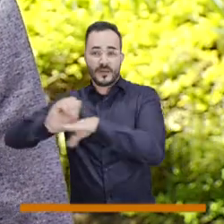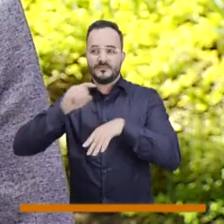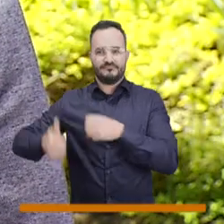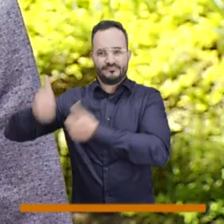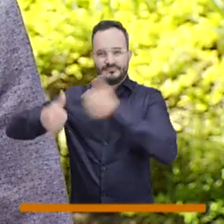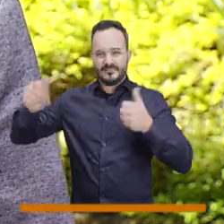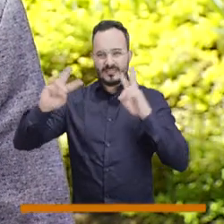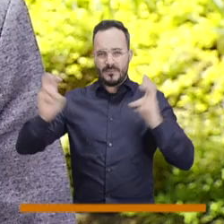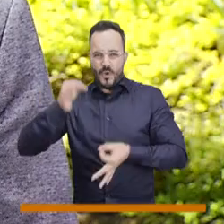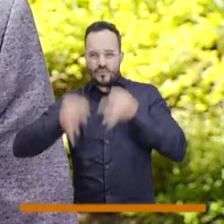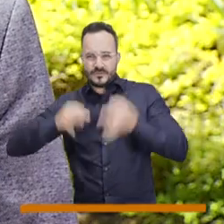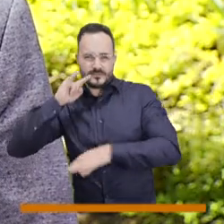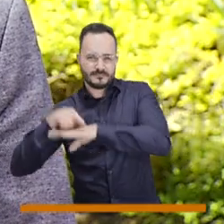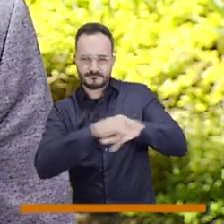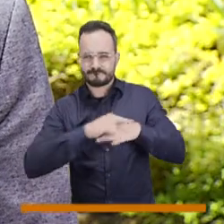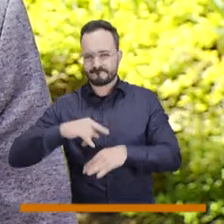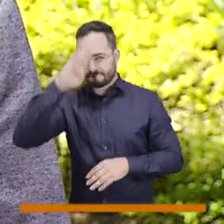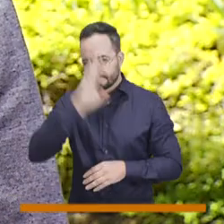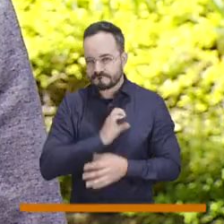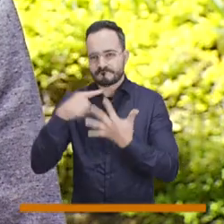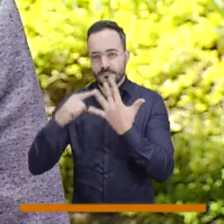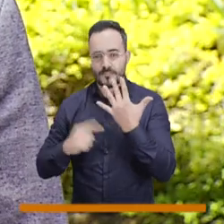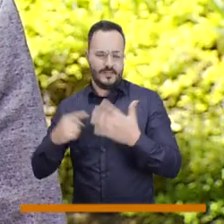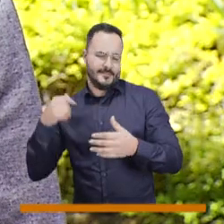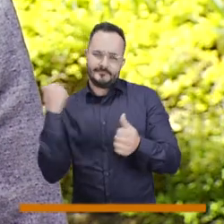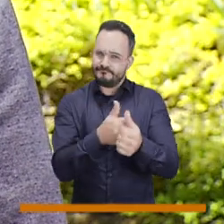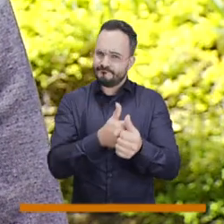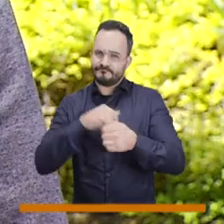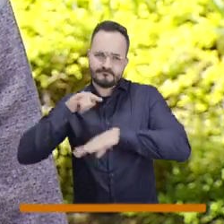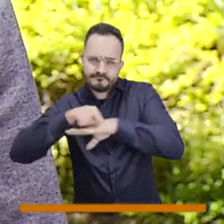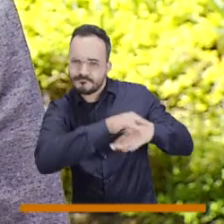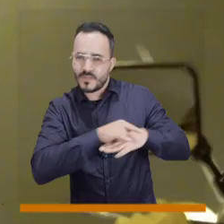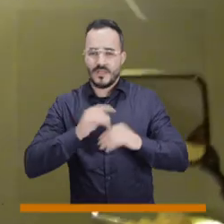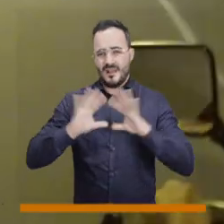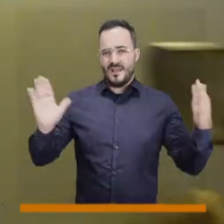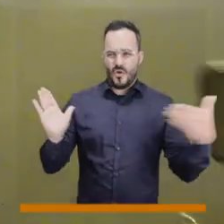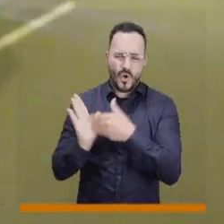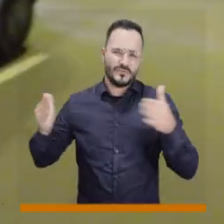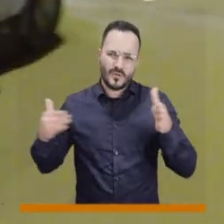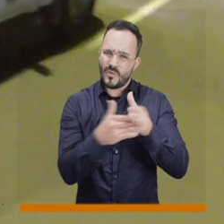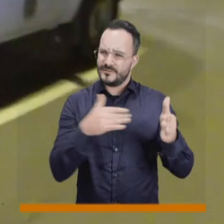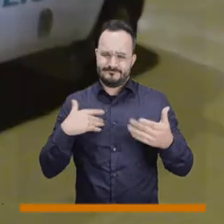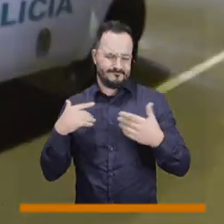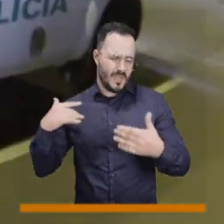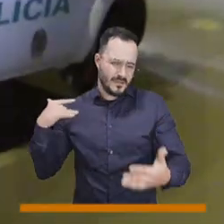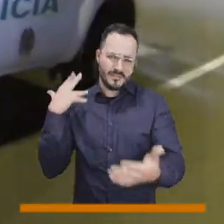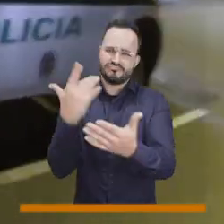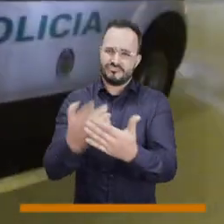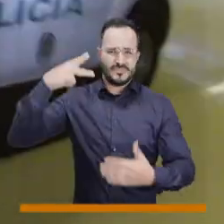ajenas a este avance que han tenido y han sido atacados de manera contundente y frontal a través de la